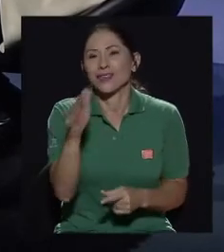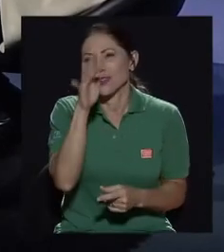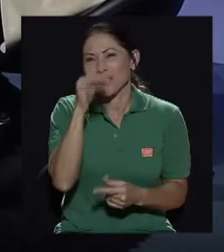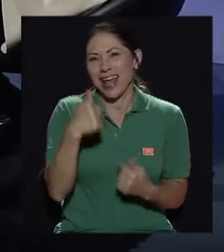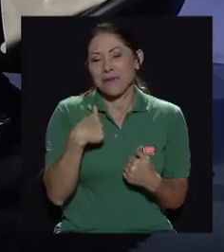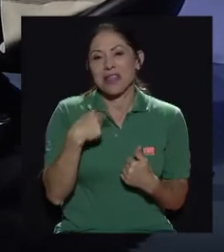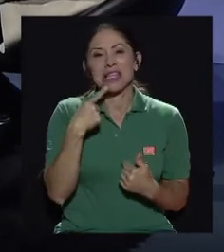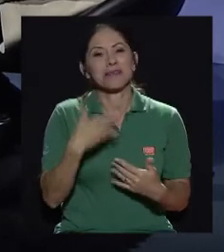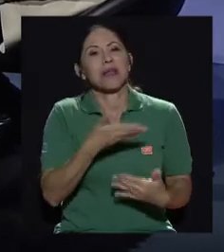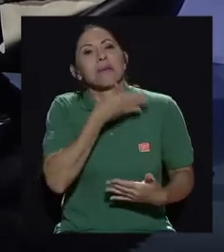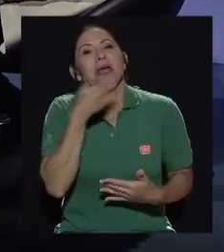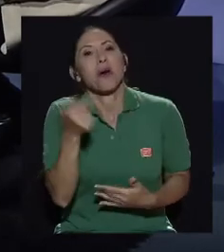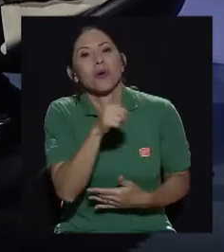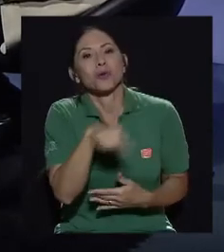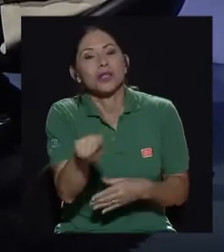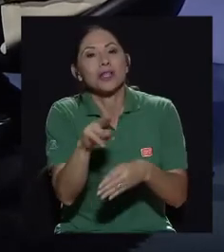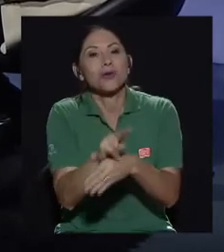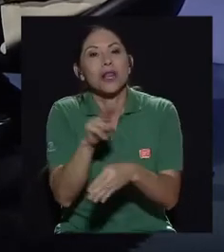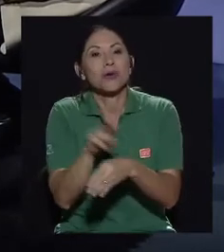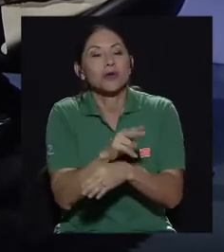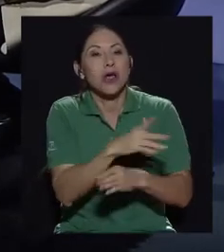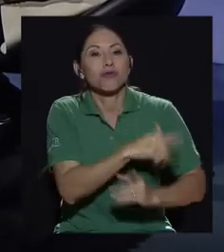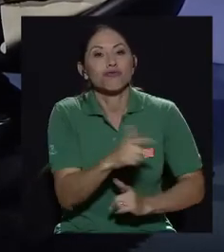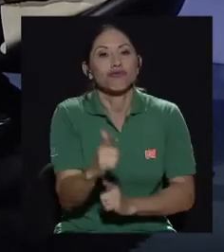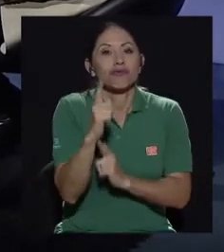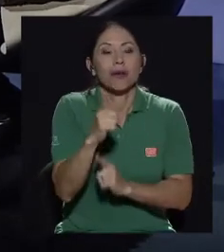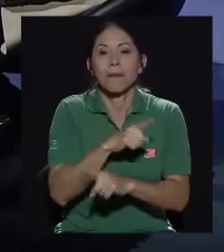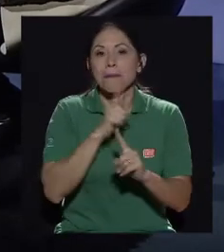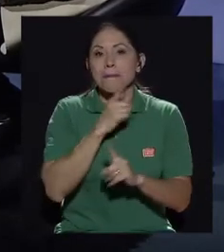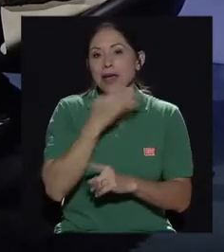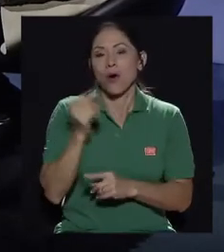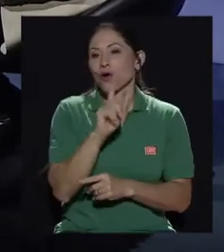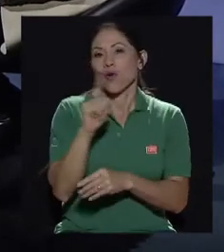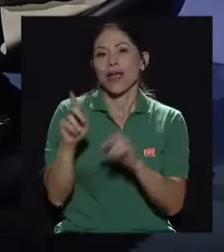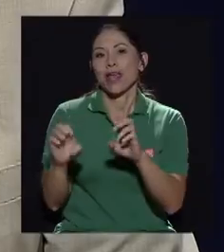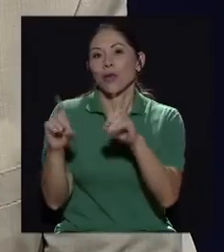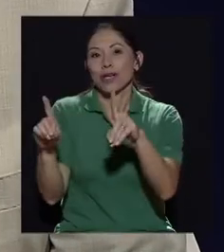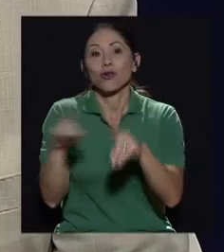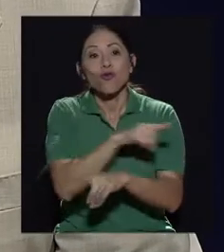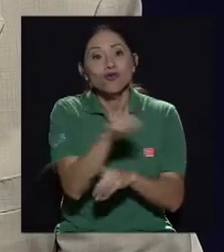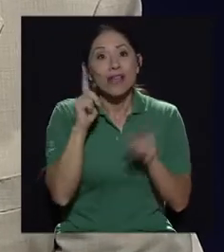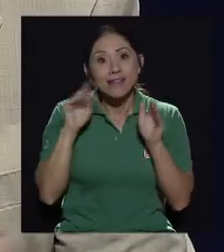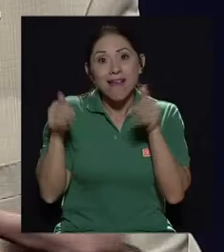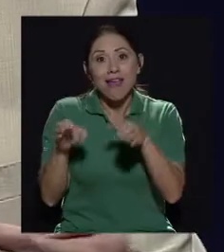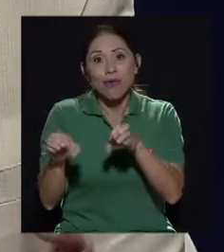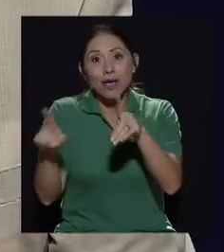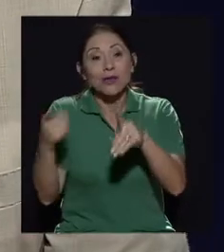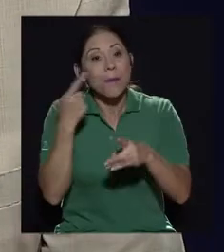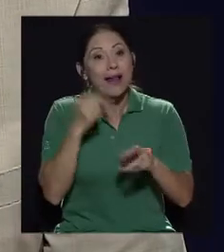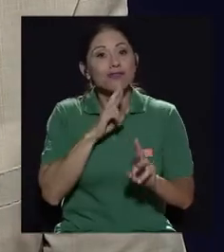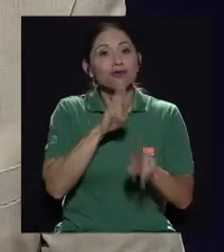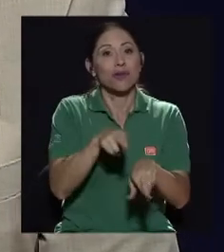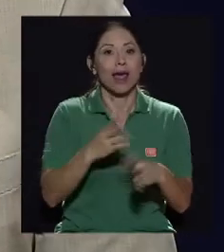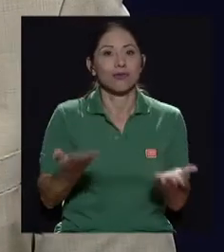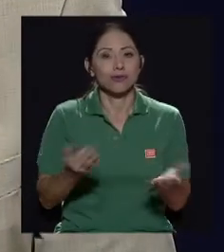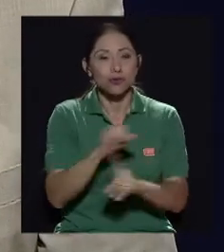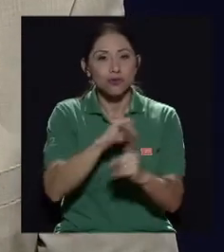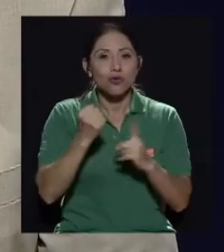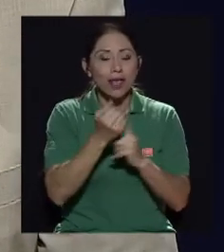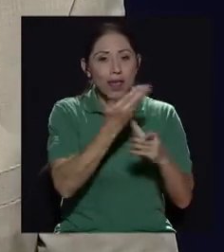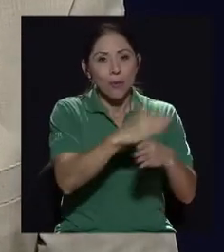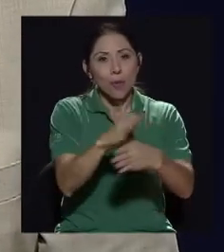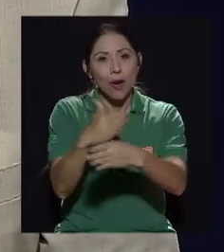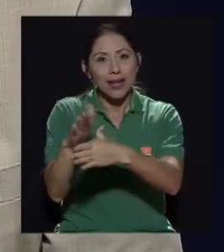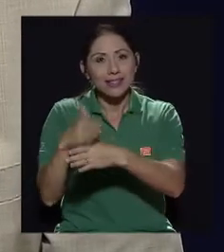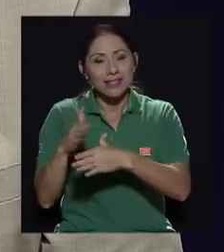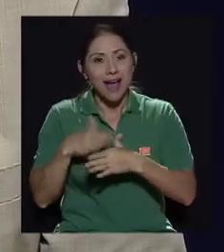de hecho te dan y me dicen mejor hubiera invertido una estructura militar y no tanto una educación porque invirtieron una educación y vea los resultados que tienen una sociedad polarizada